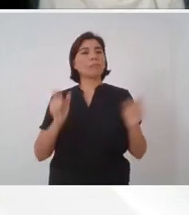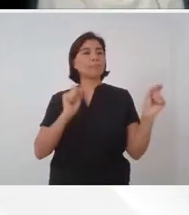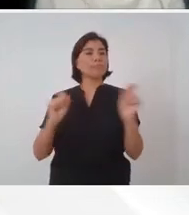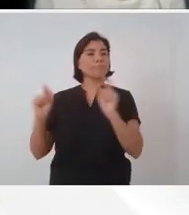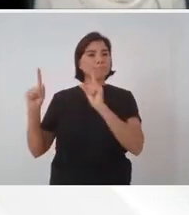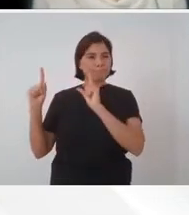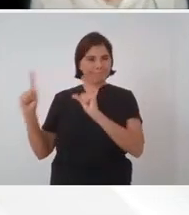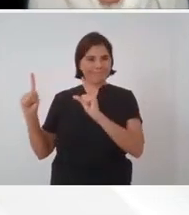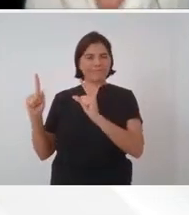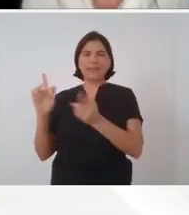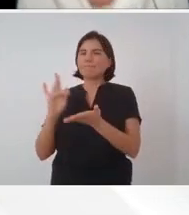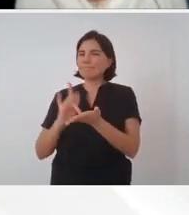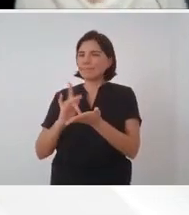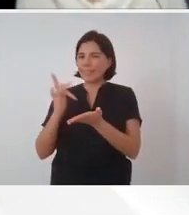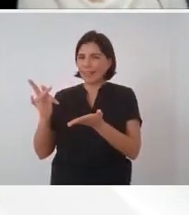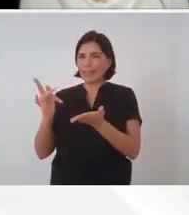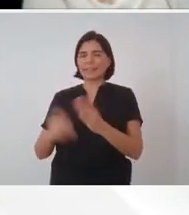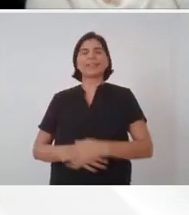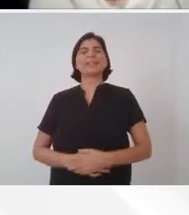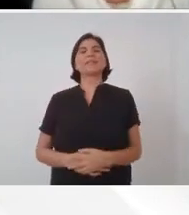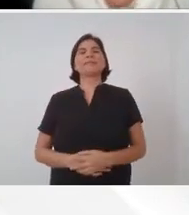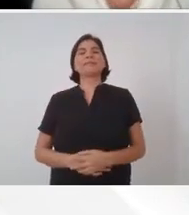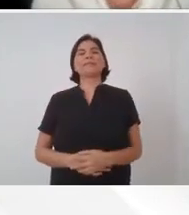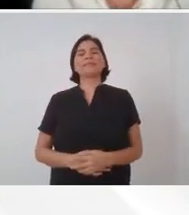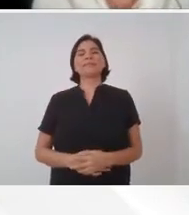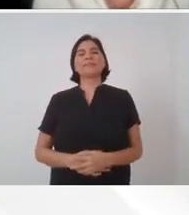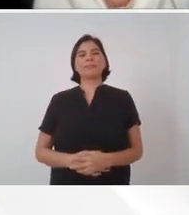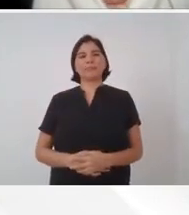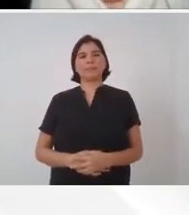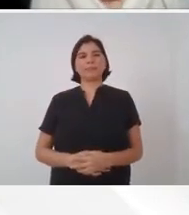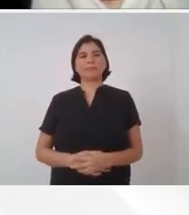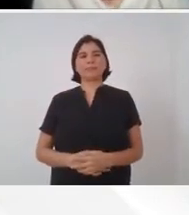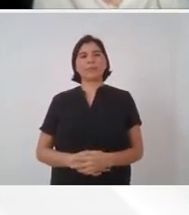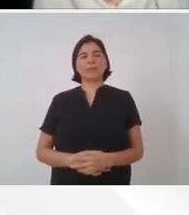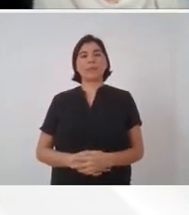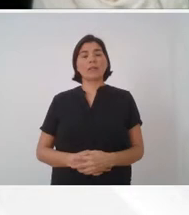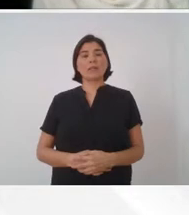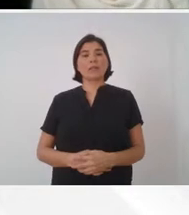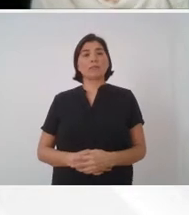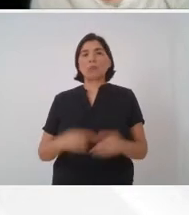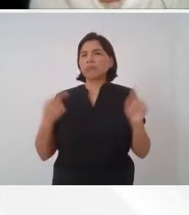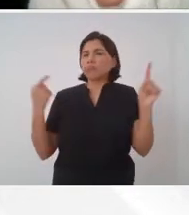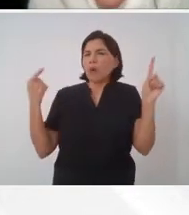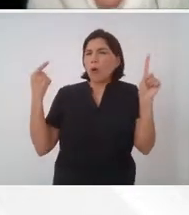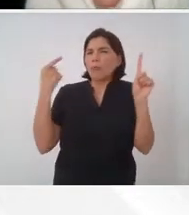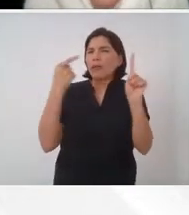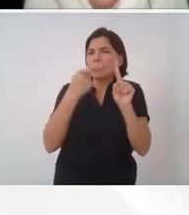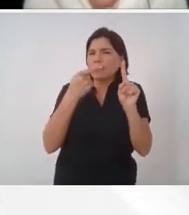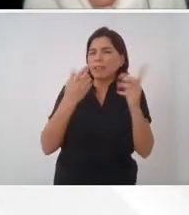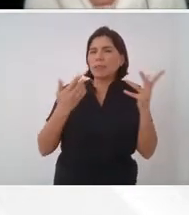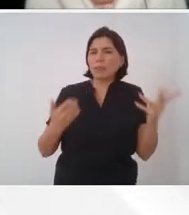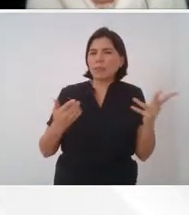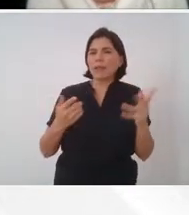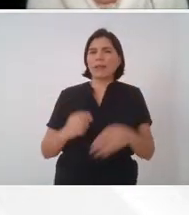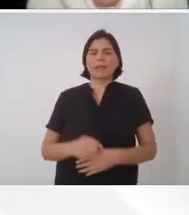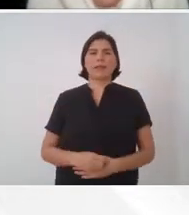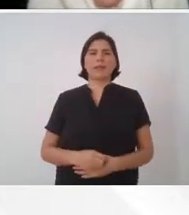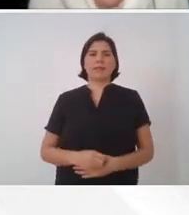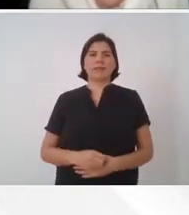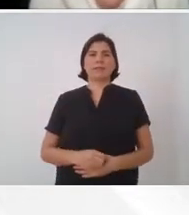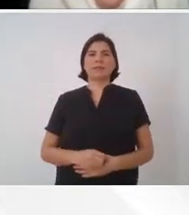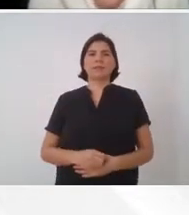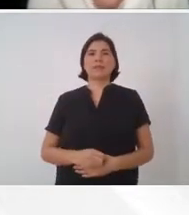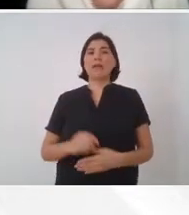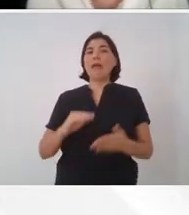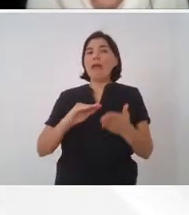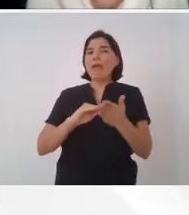gracias. Entonces, lo que nos proponemos es trascender las herramientas de las